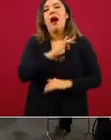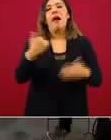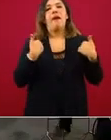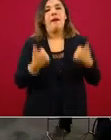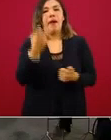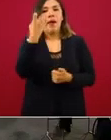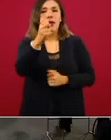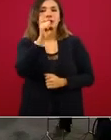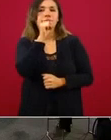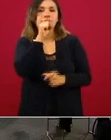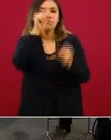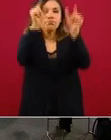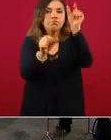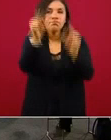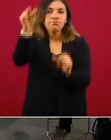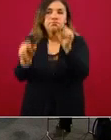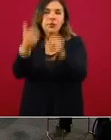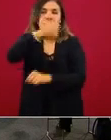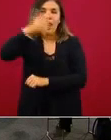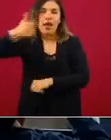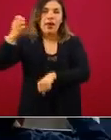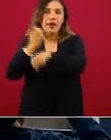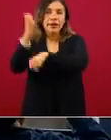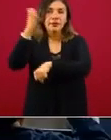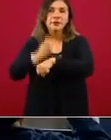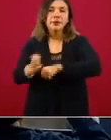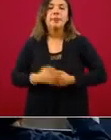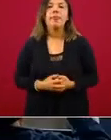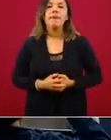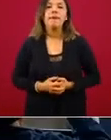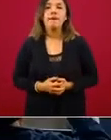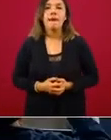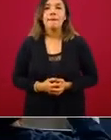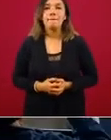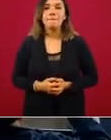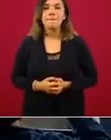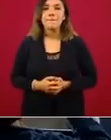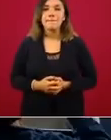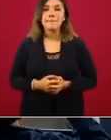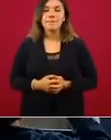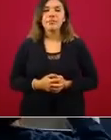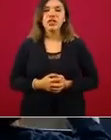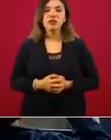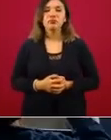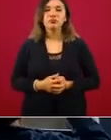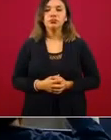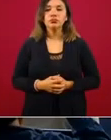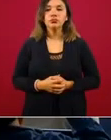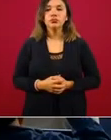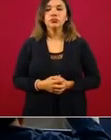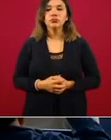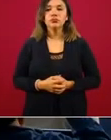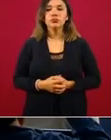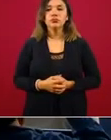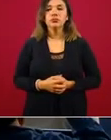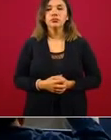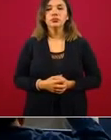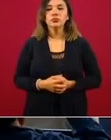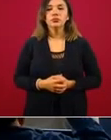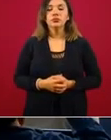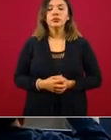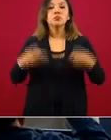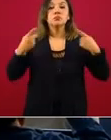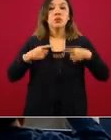interpretar esta gráfica para cada una de las entidades. Veamos la siguiente diapositiva, la distribución de